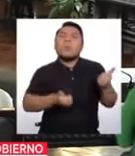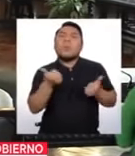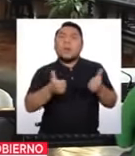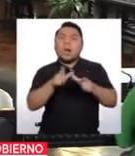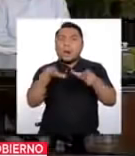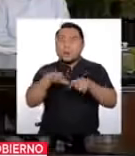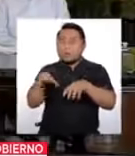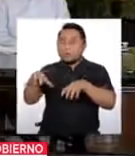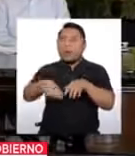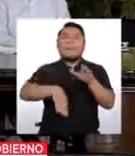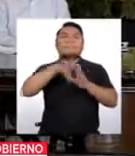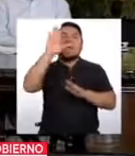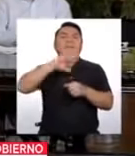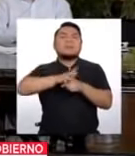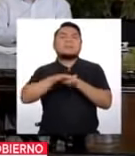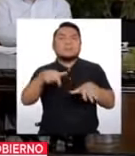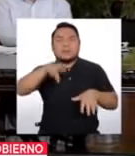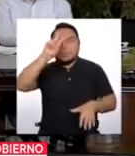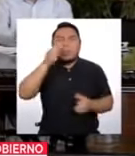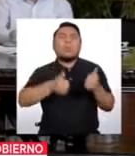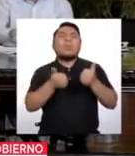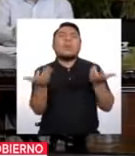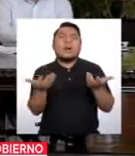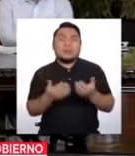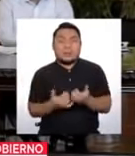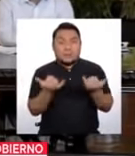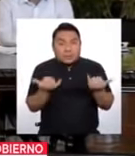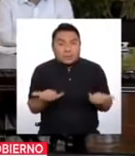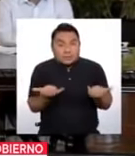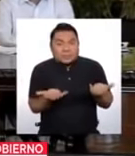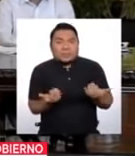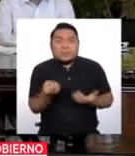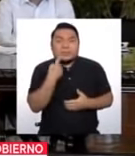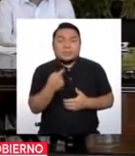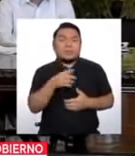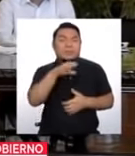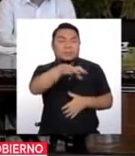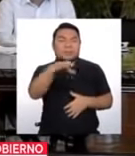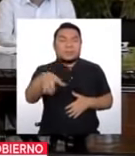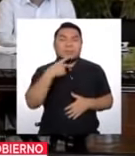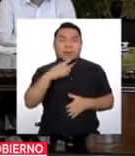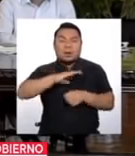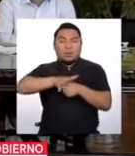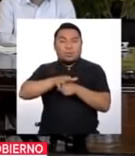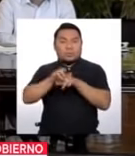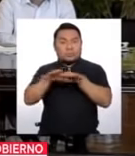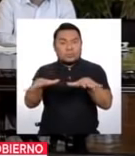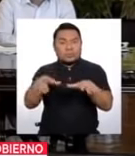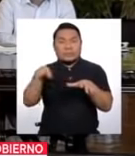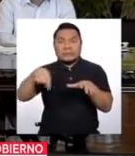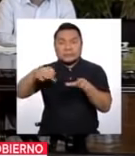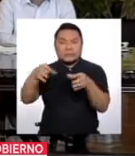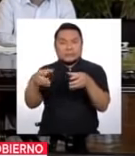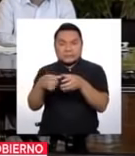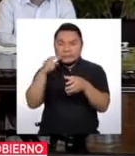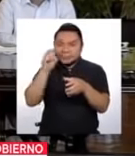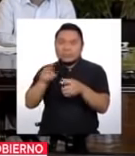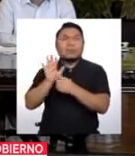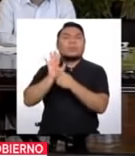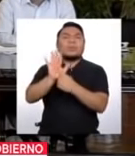distritos con más casos de coronavirus en el país? Actualmente, la sala situacional del COVID-19 solo muestra